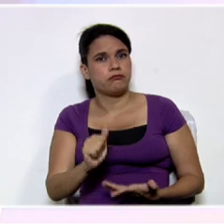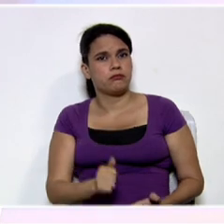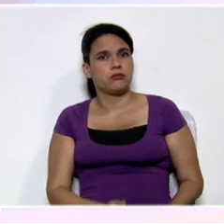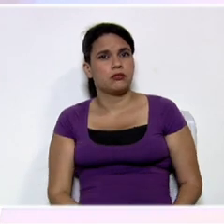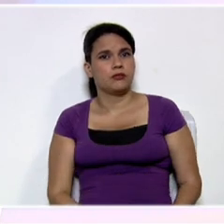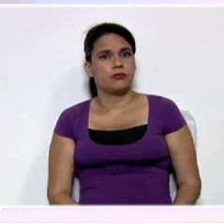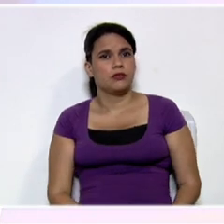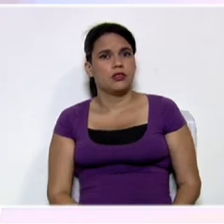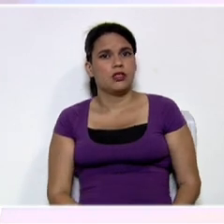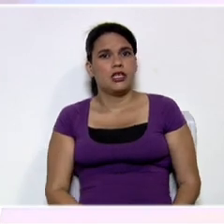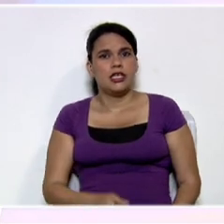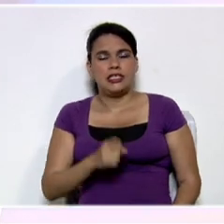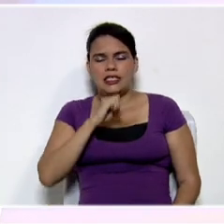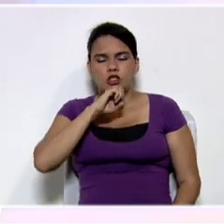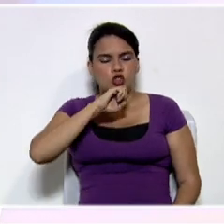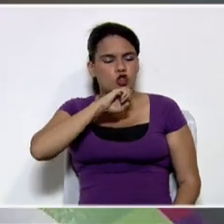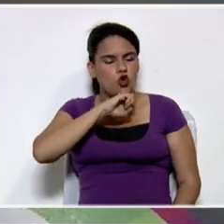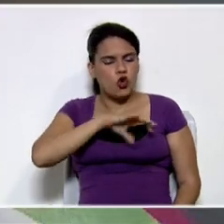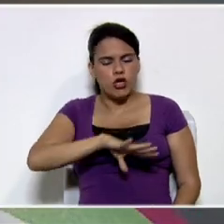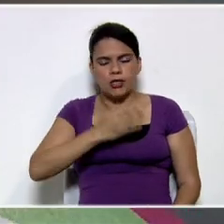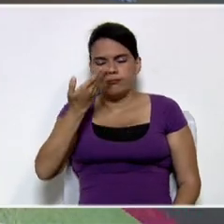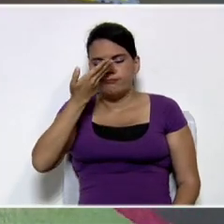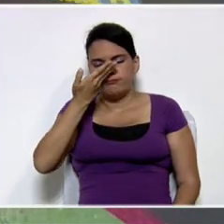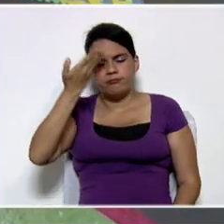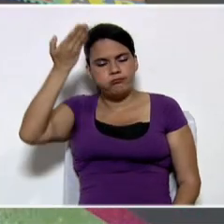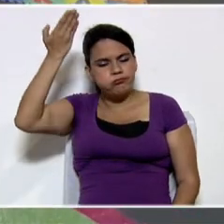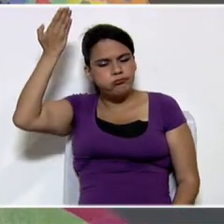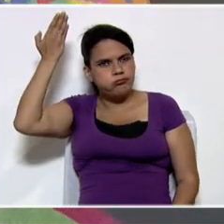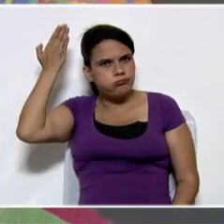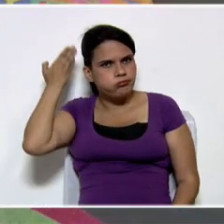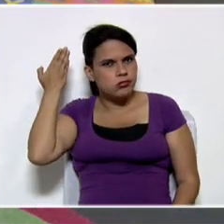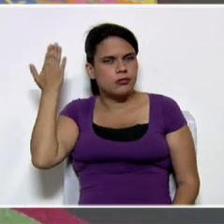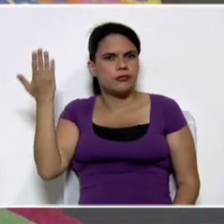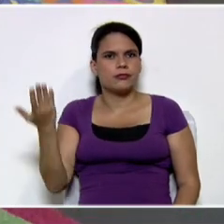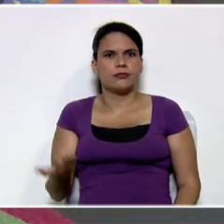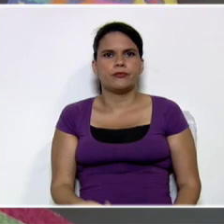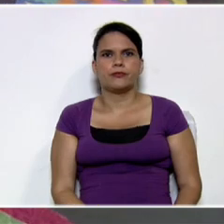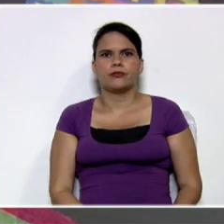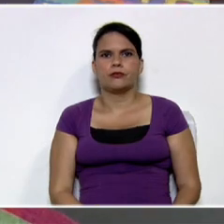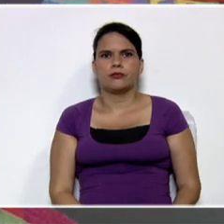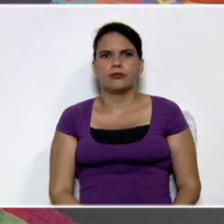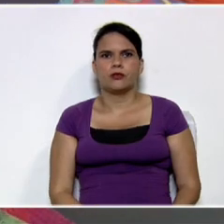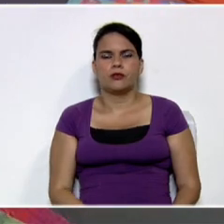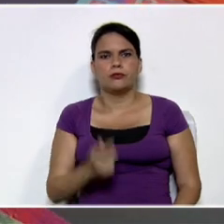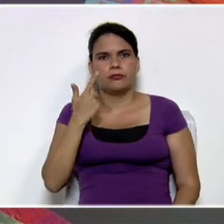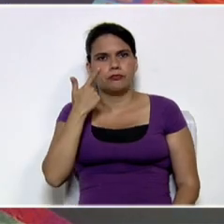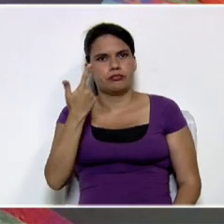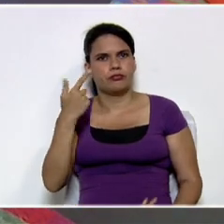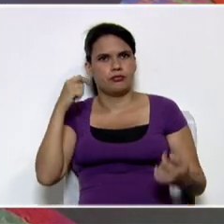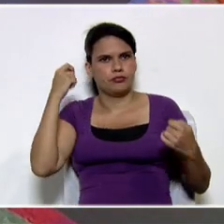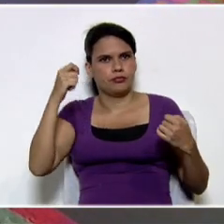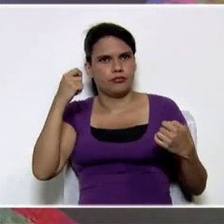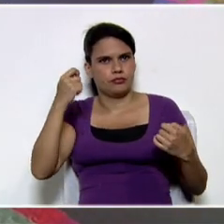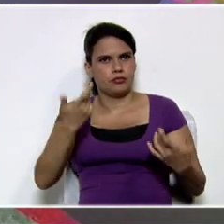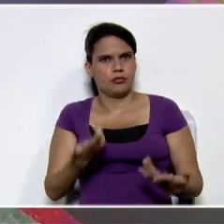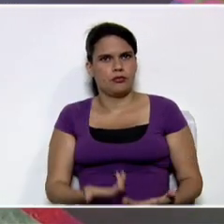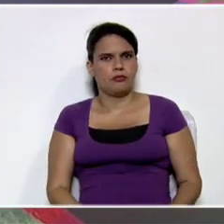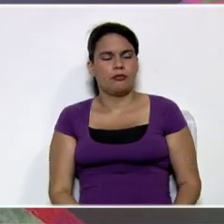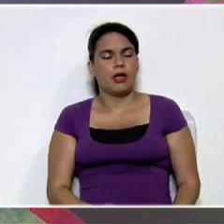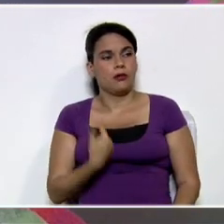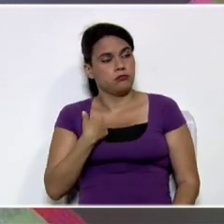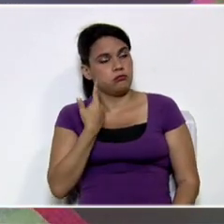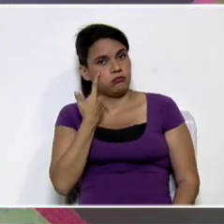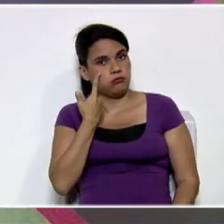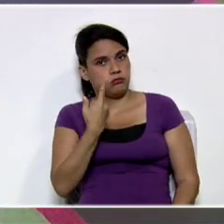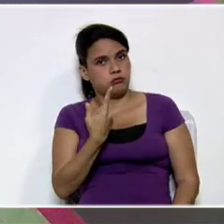esos grandes ancestros o personas que estuvieron en el pasado. Veamos el siguiente video para darnos